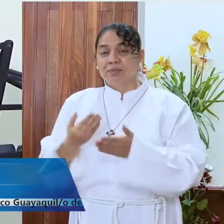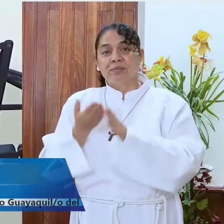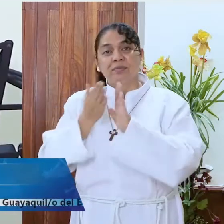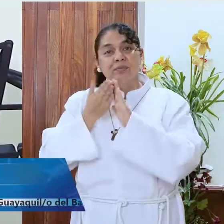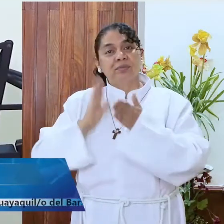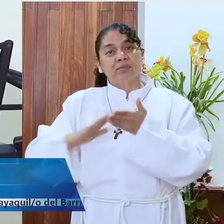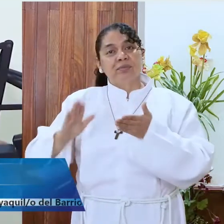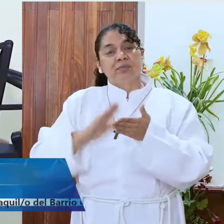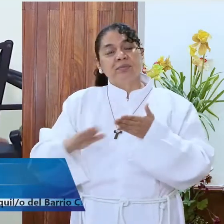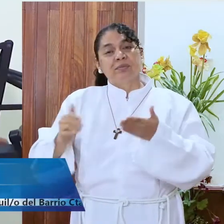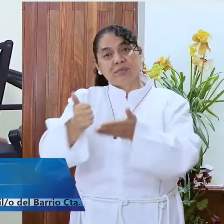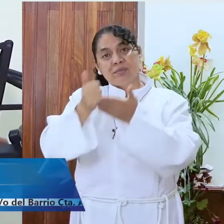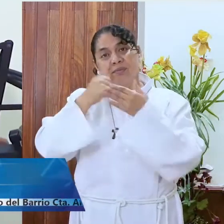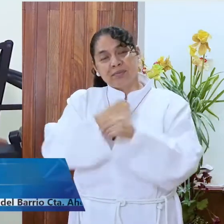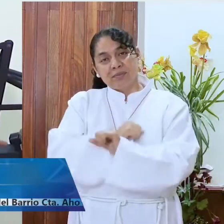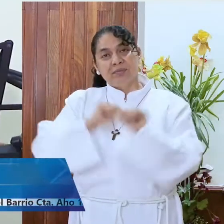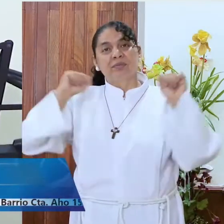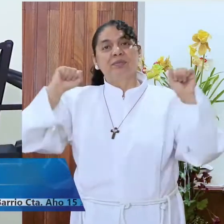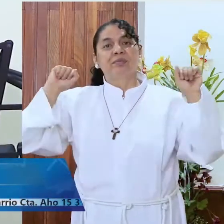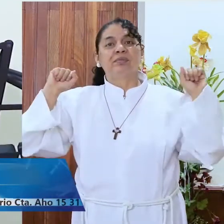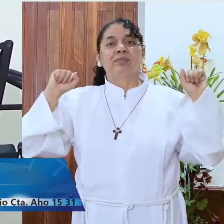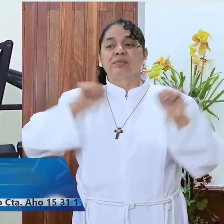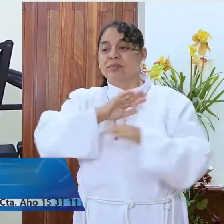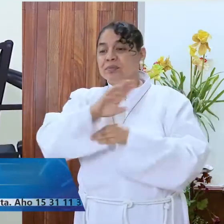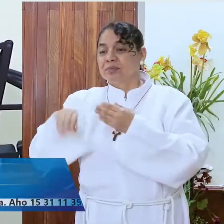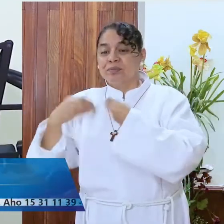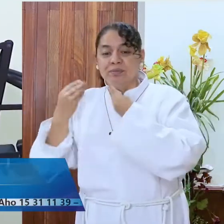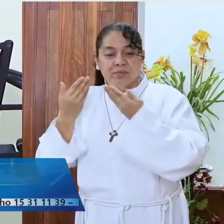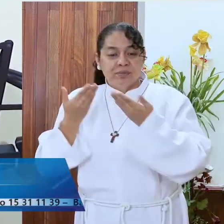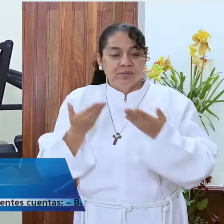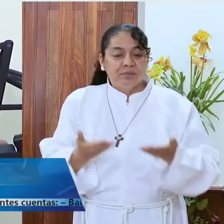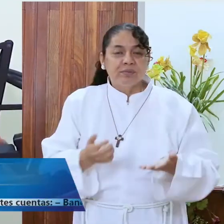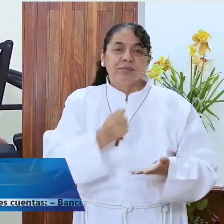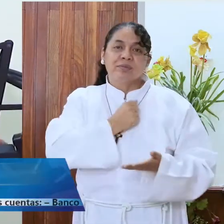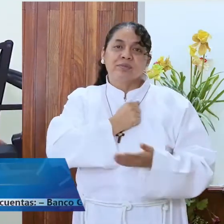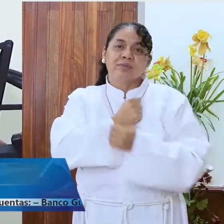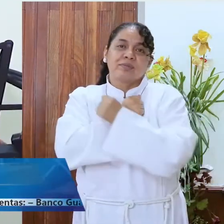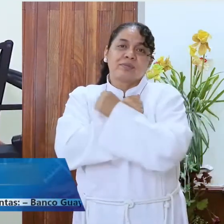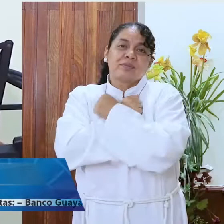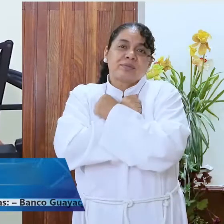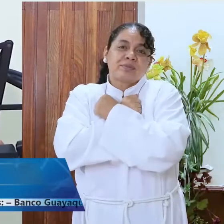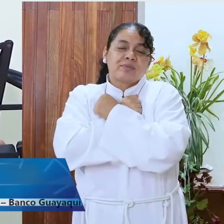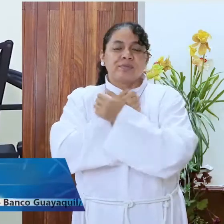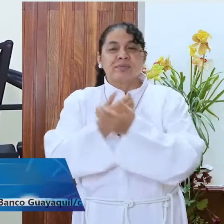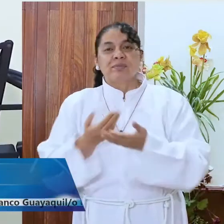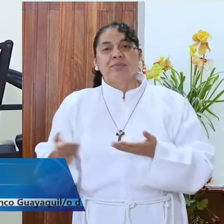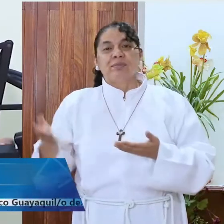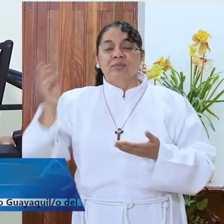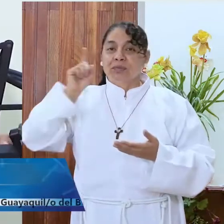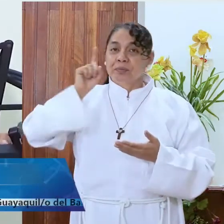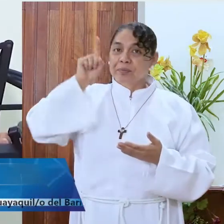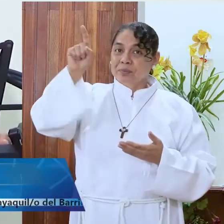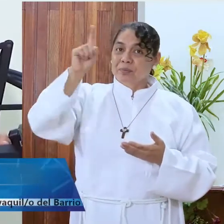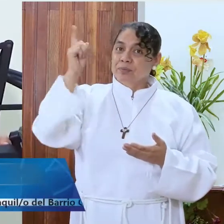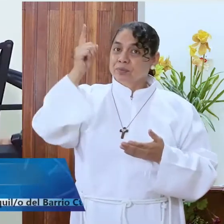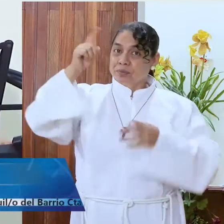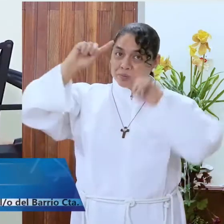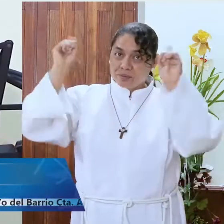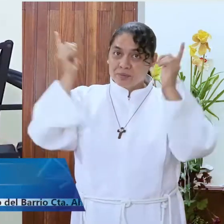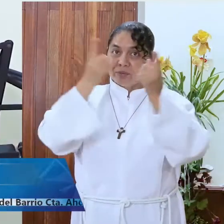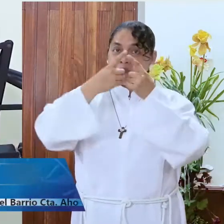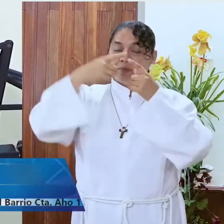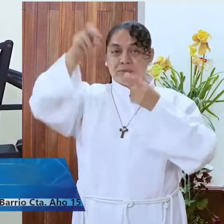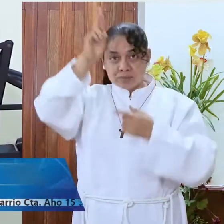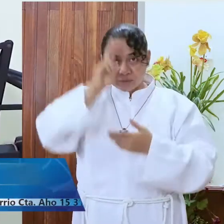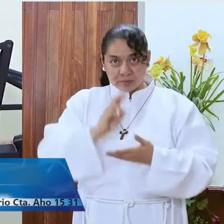buenas y salvas nos ofreces tu amor tu solo santo y